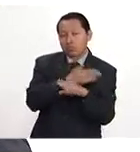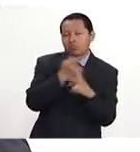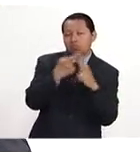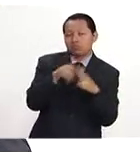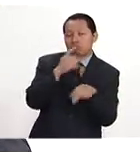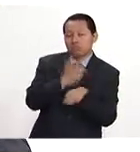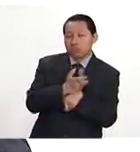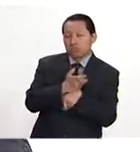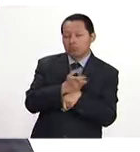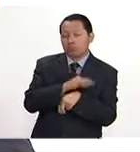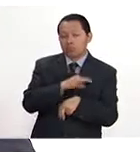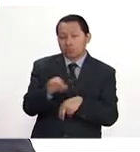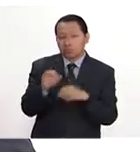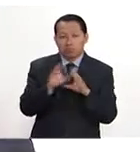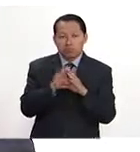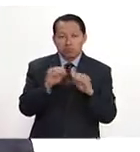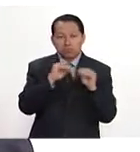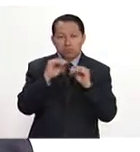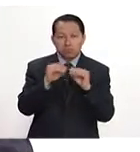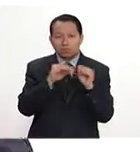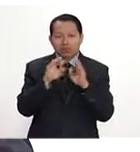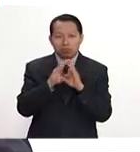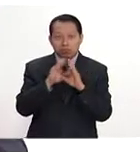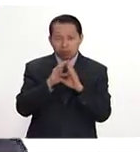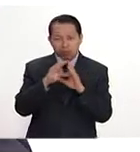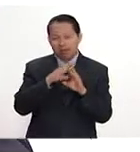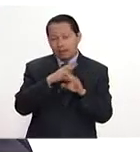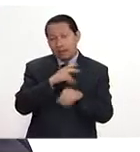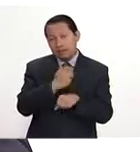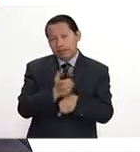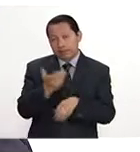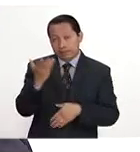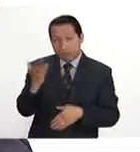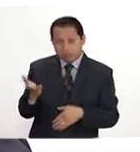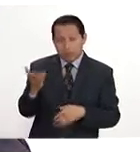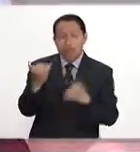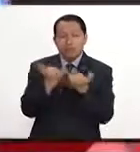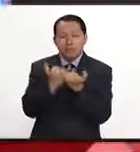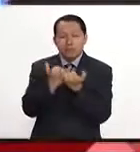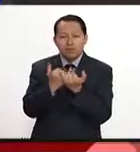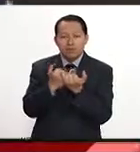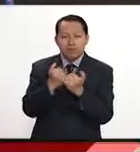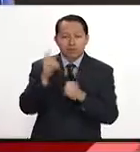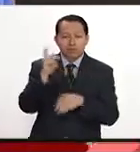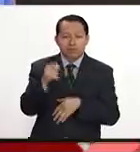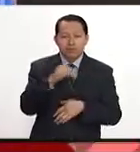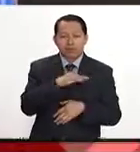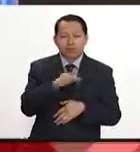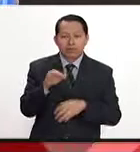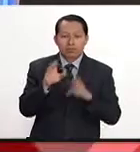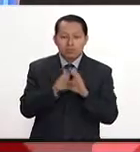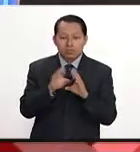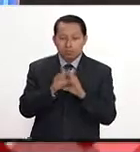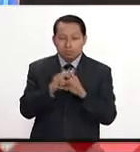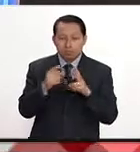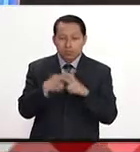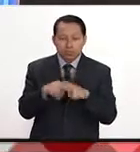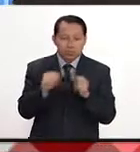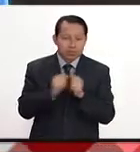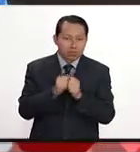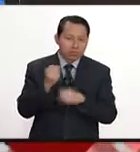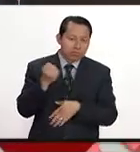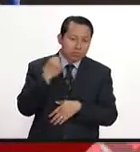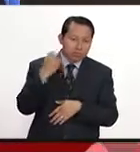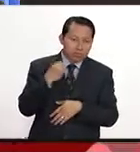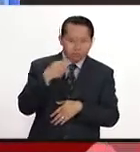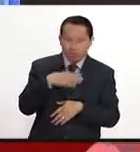Unidos, una negociación que fue Estados Unidos el que la pidió y por tanto era previsible que empezara con un discurso